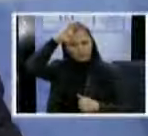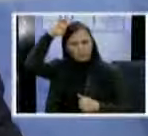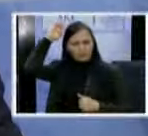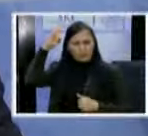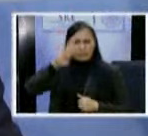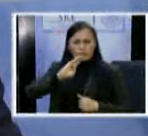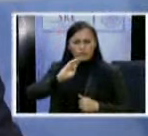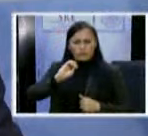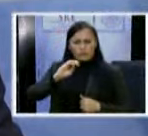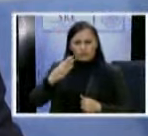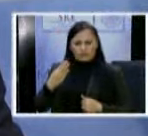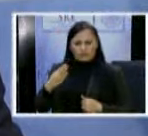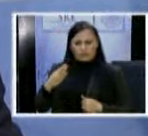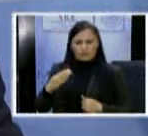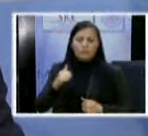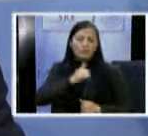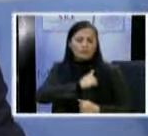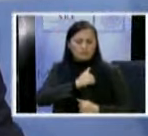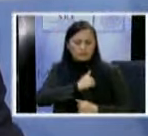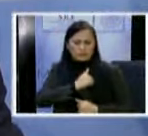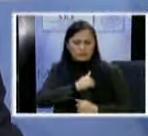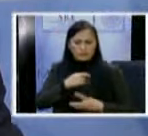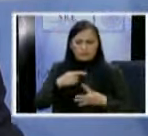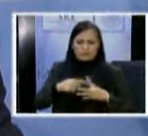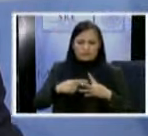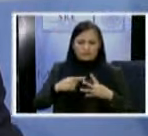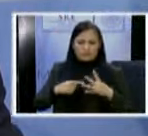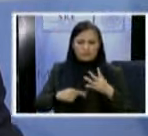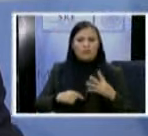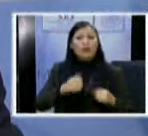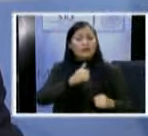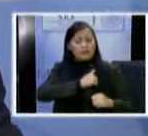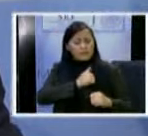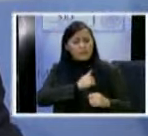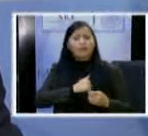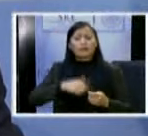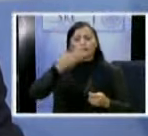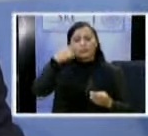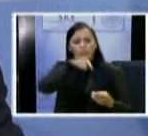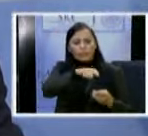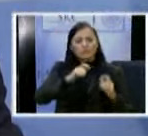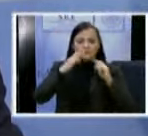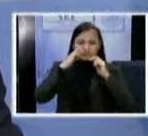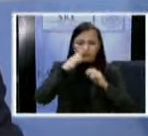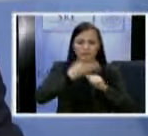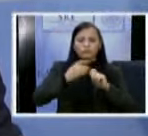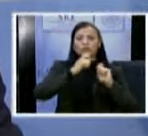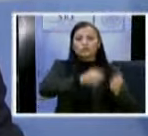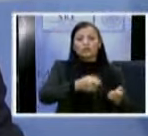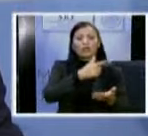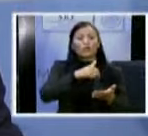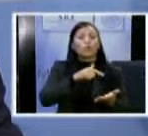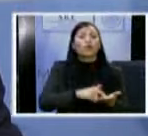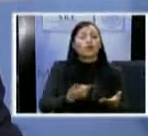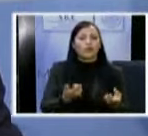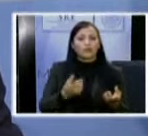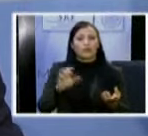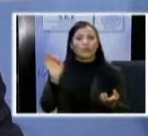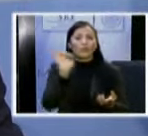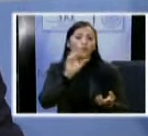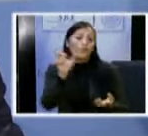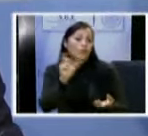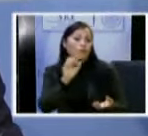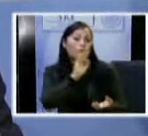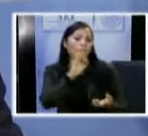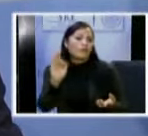Harper, se iba a desarrollar le toca a Canadá definir la sede y el lugar y el tiempo, y estaba definido en principio para Ottawa